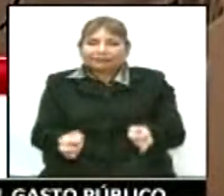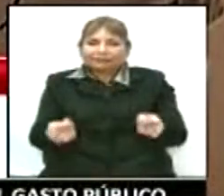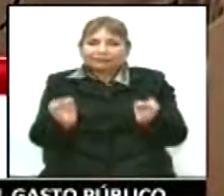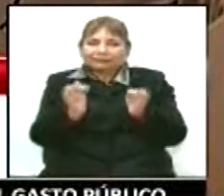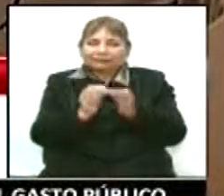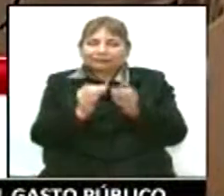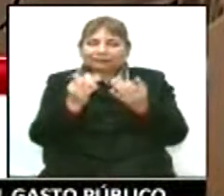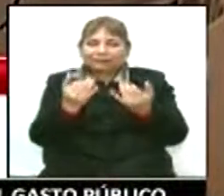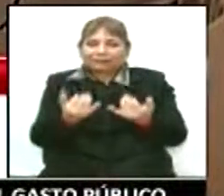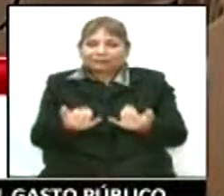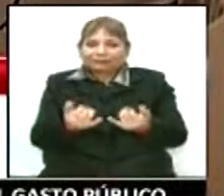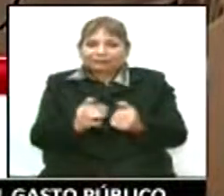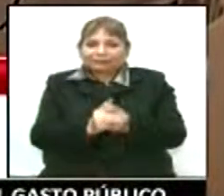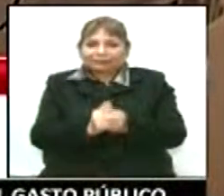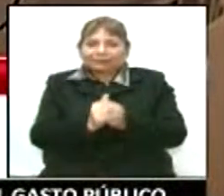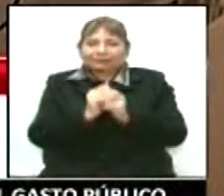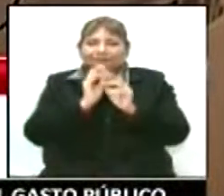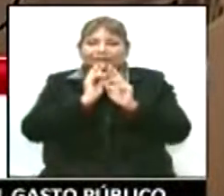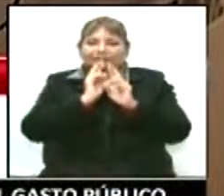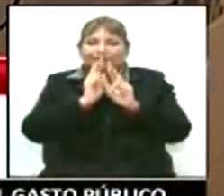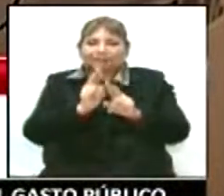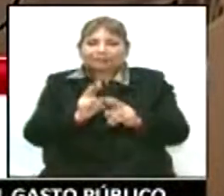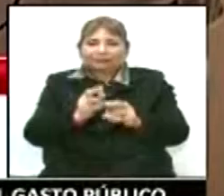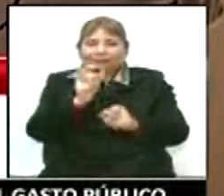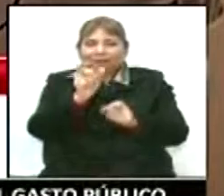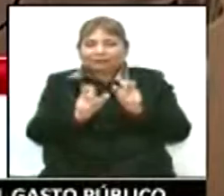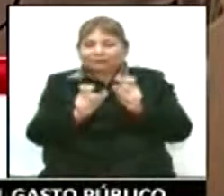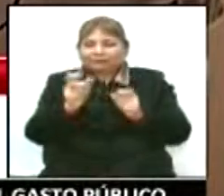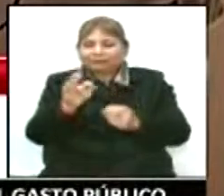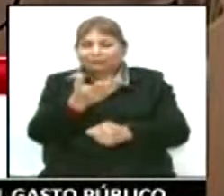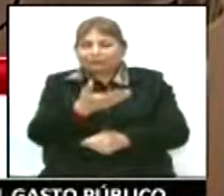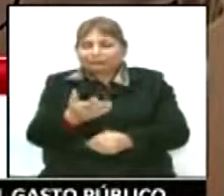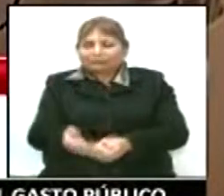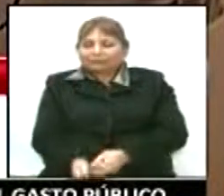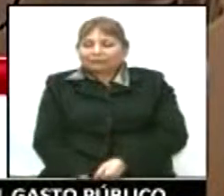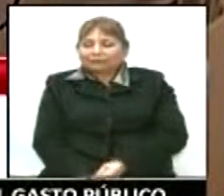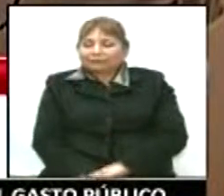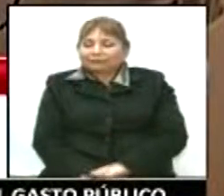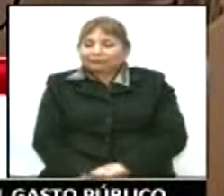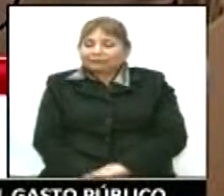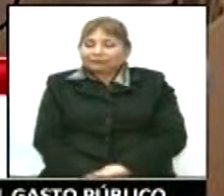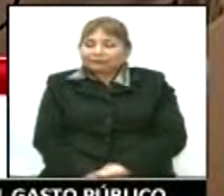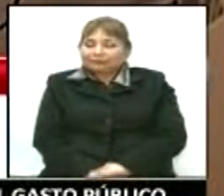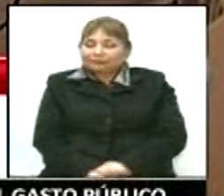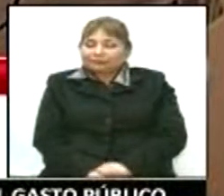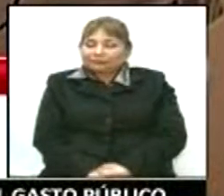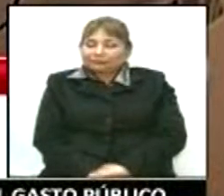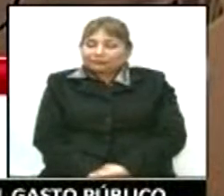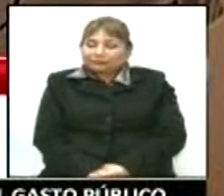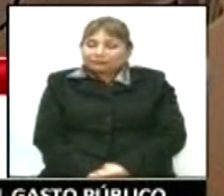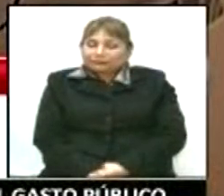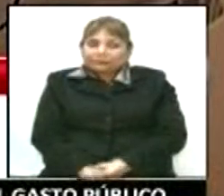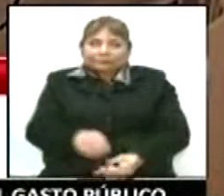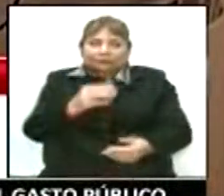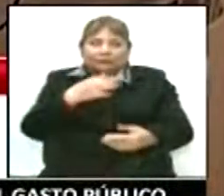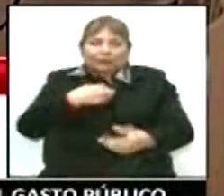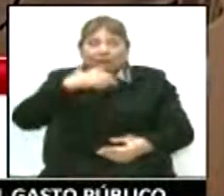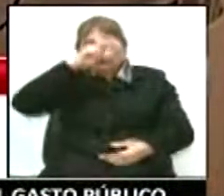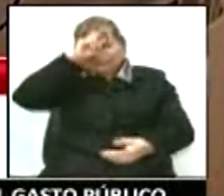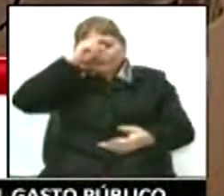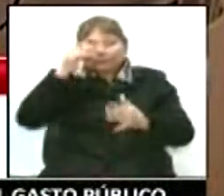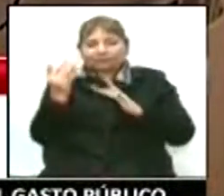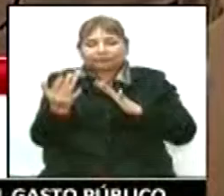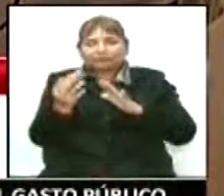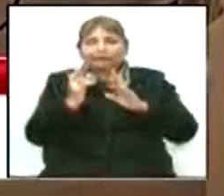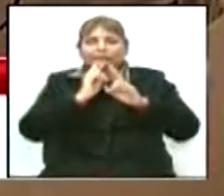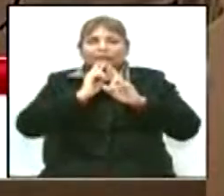el día de hoy tengamos una respuesta sobre todo la ciudadanía. El país espera resultados y por lo